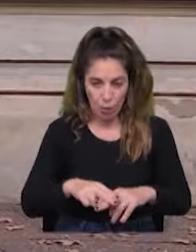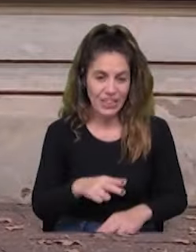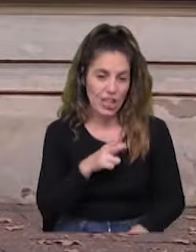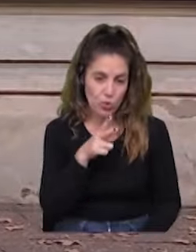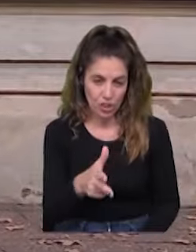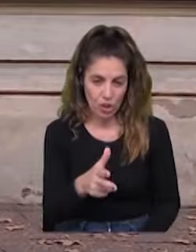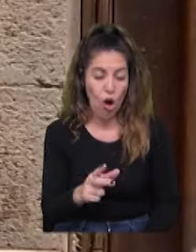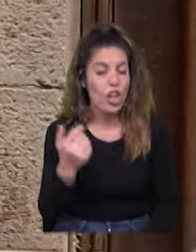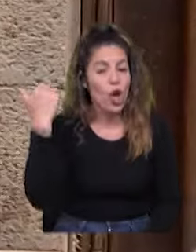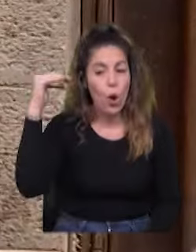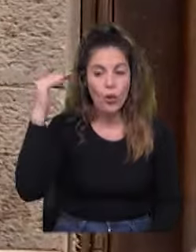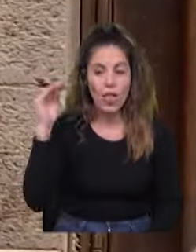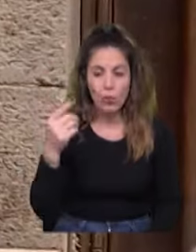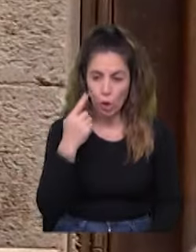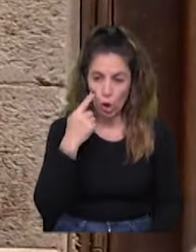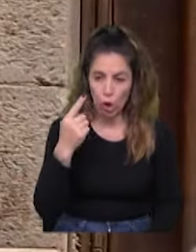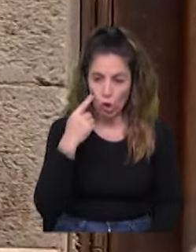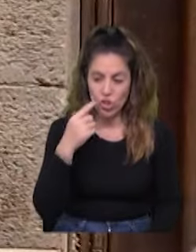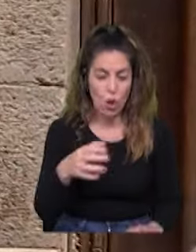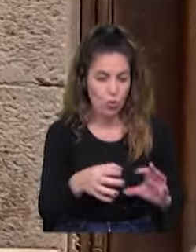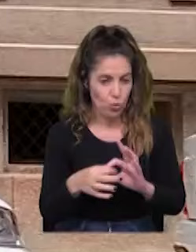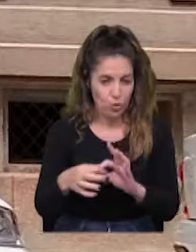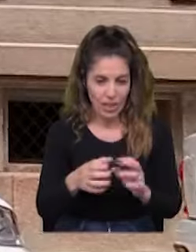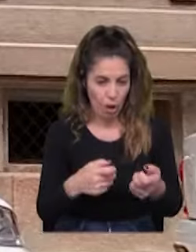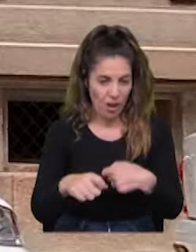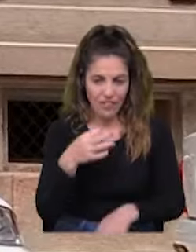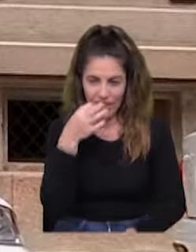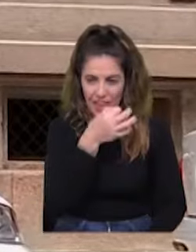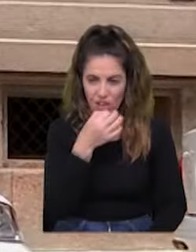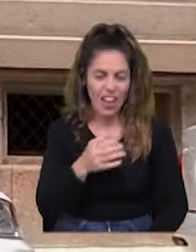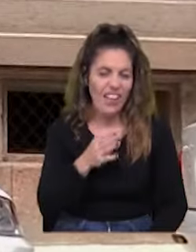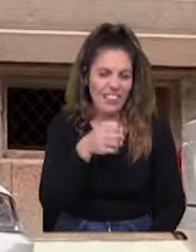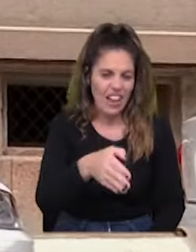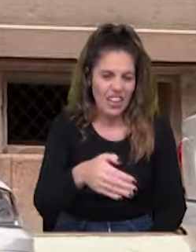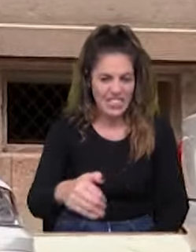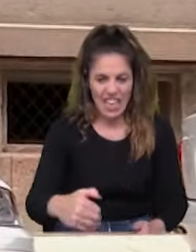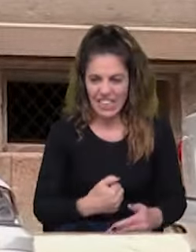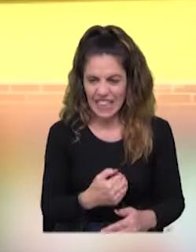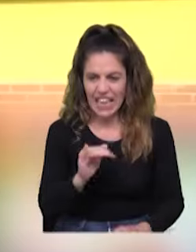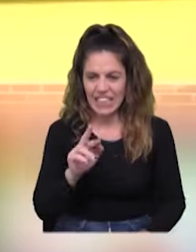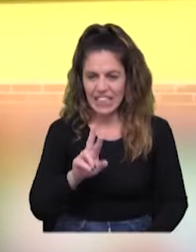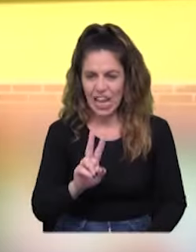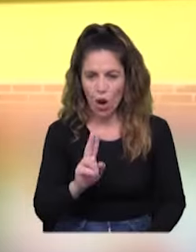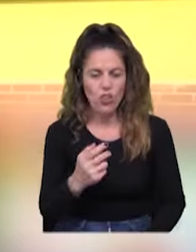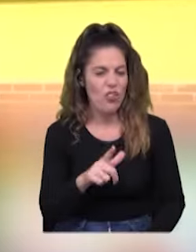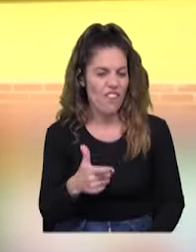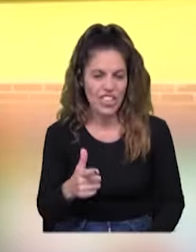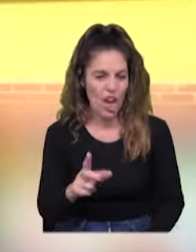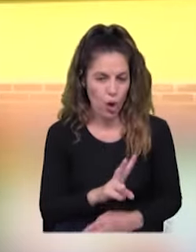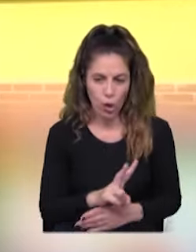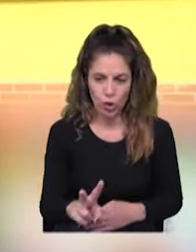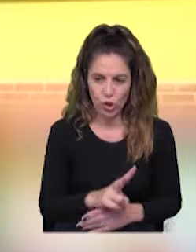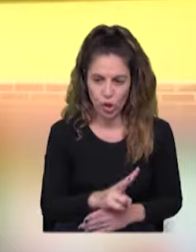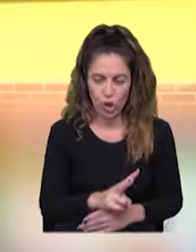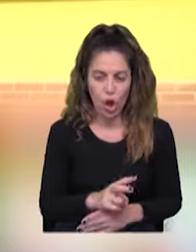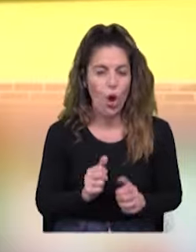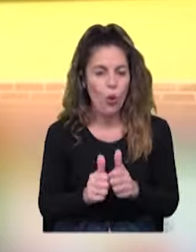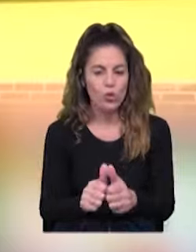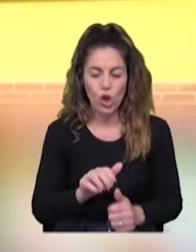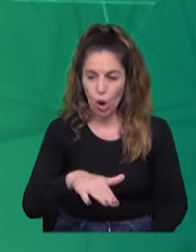hijo que un adulto conocido por sus nexos con el narcotráfico entraba y salía del inau Sin Control alguno junto con menores bajo tutela